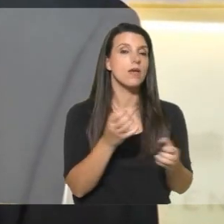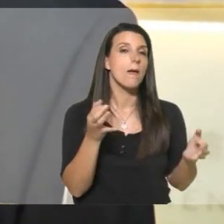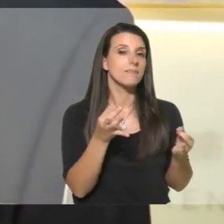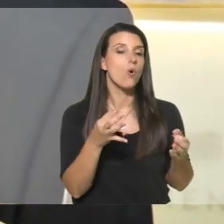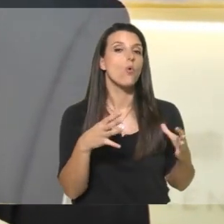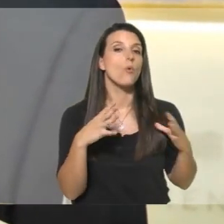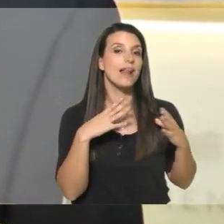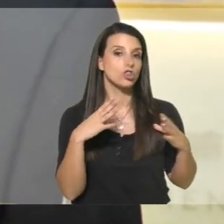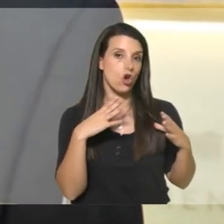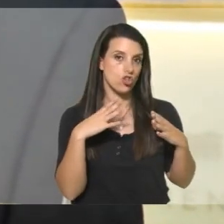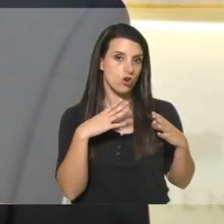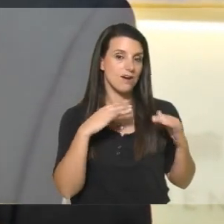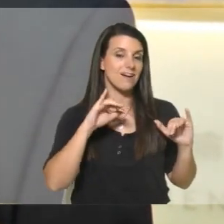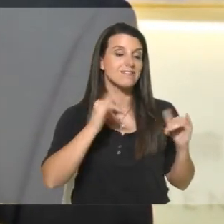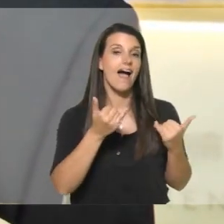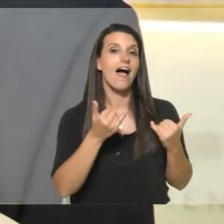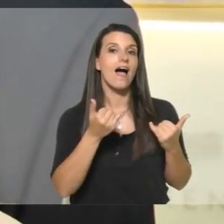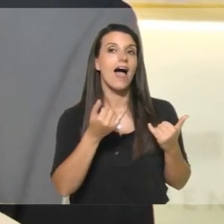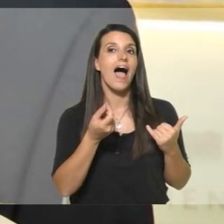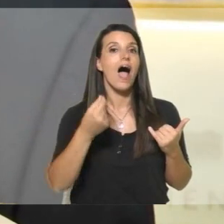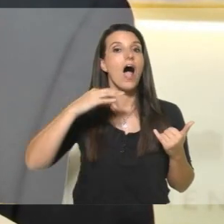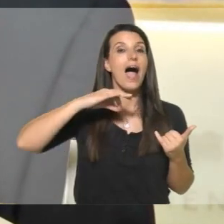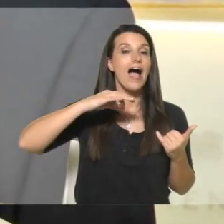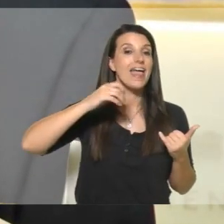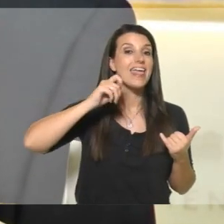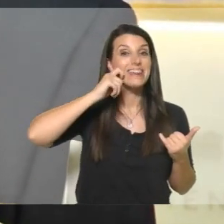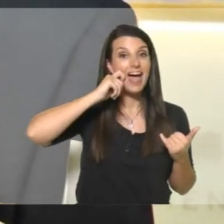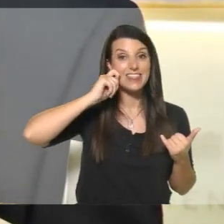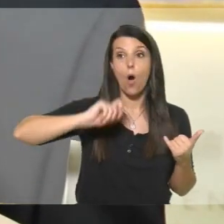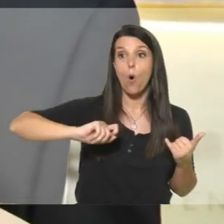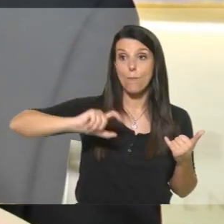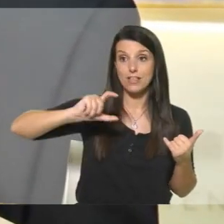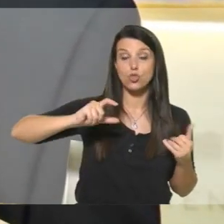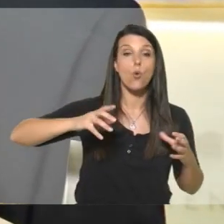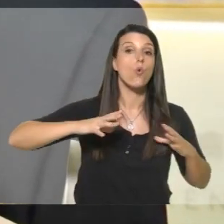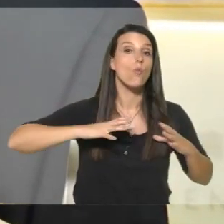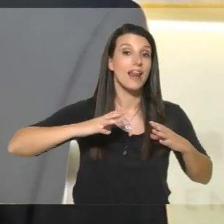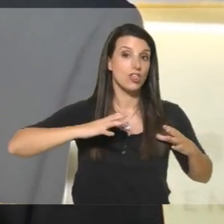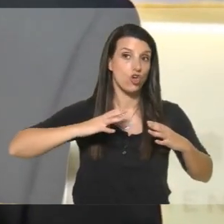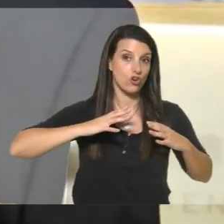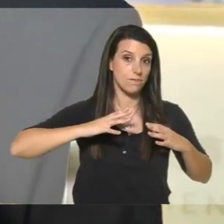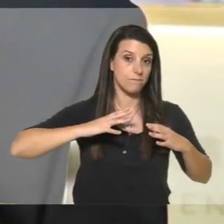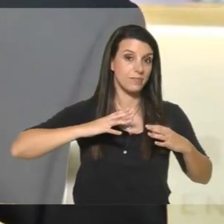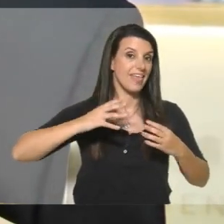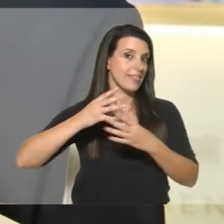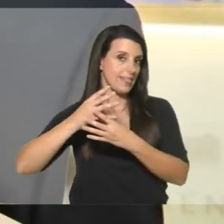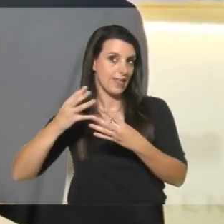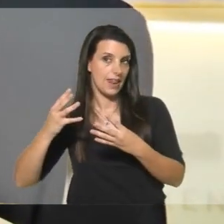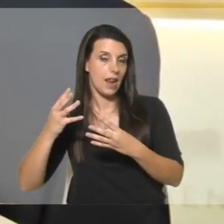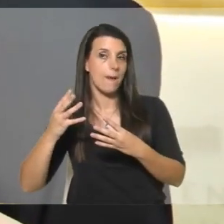jubilatorio donde hay un adelanto de el aumento de la edad jubilatoria en relación a el régimen general